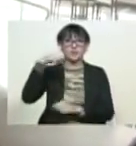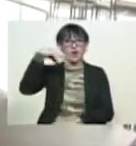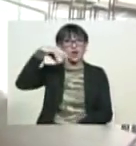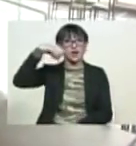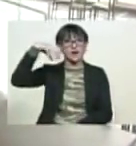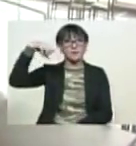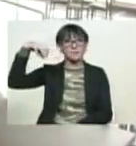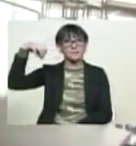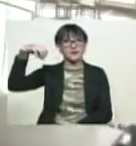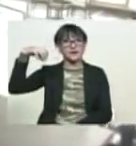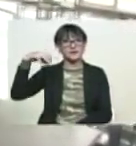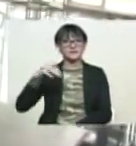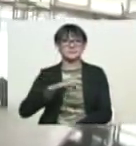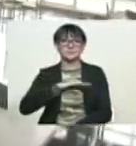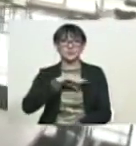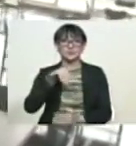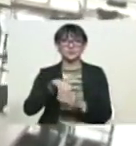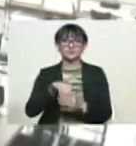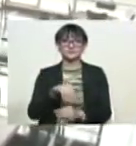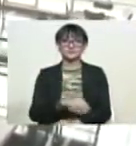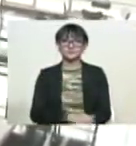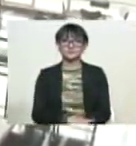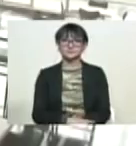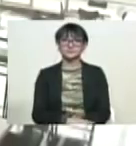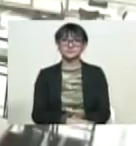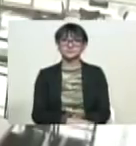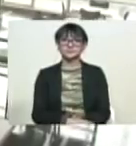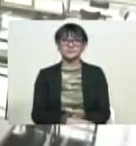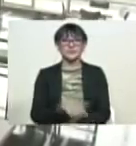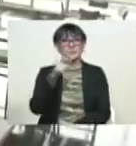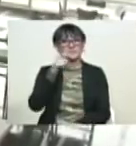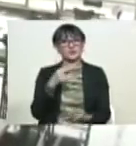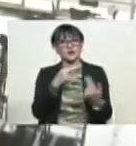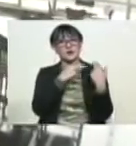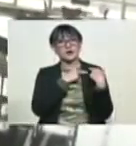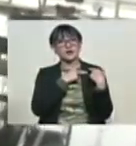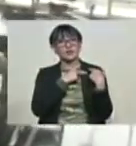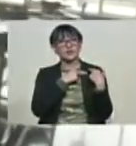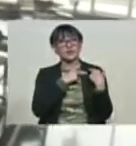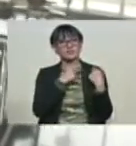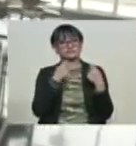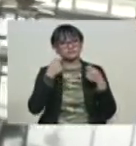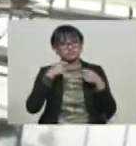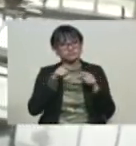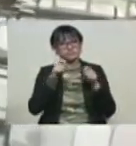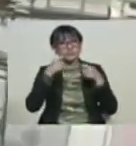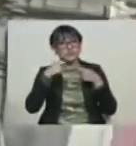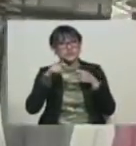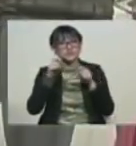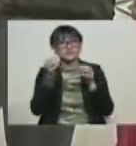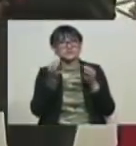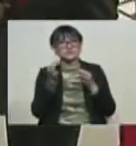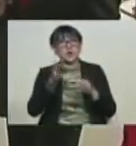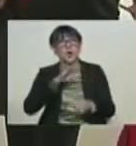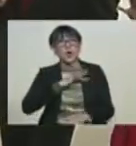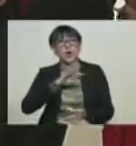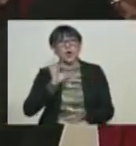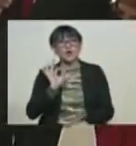lámparas con artesanos locales. Un orfebre y una persona que se encargó del repujado al aluminio para devolver la imagen